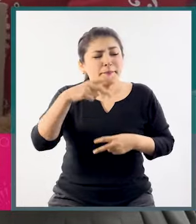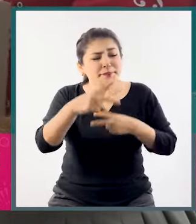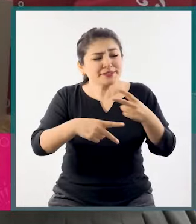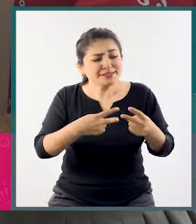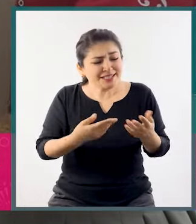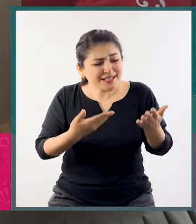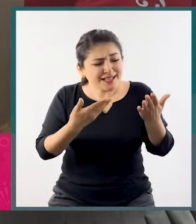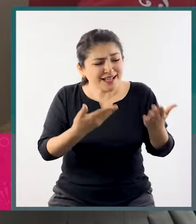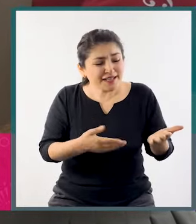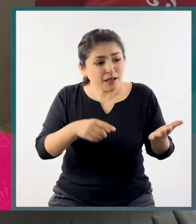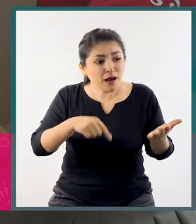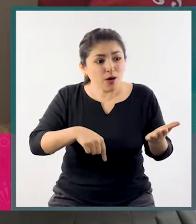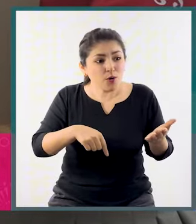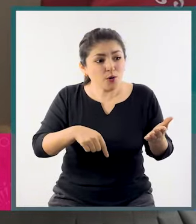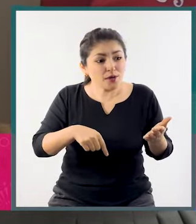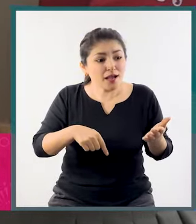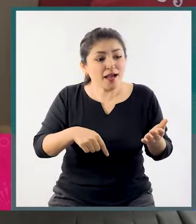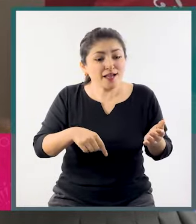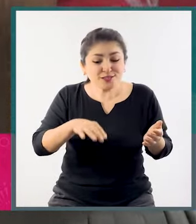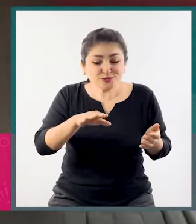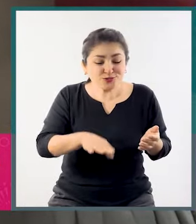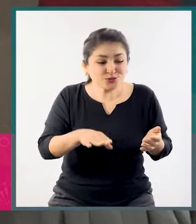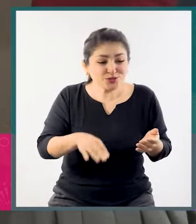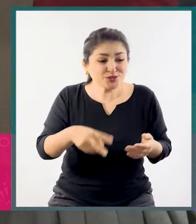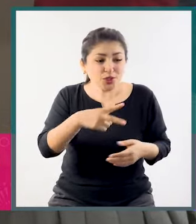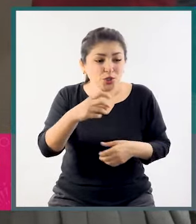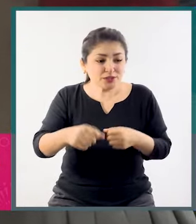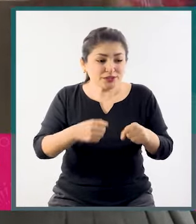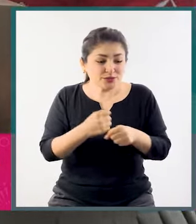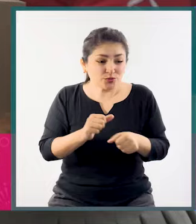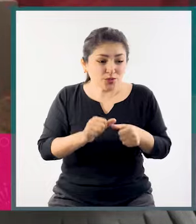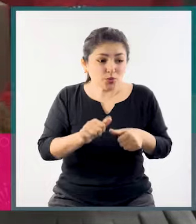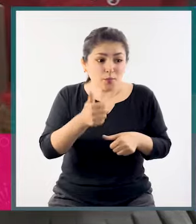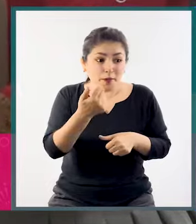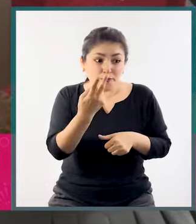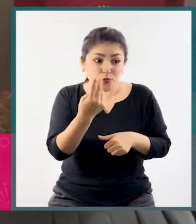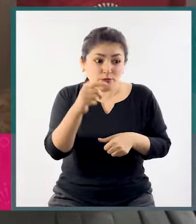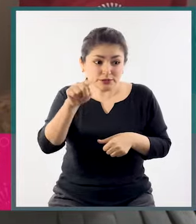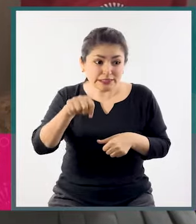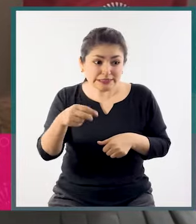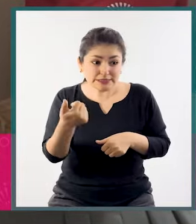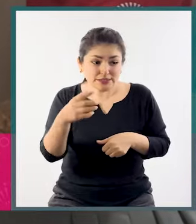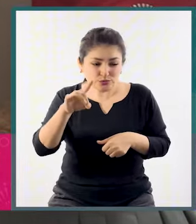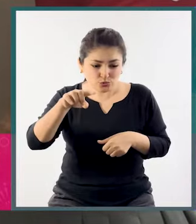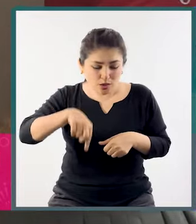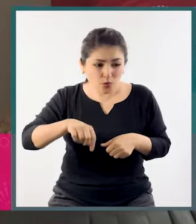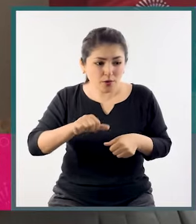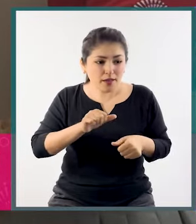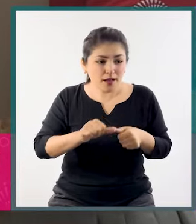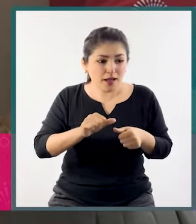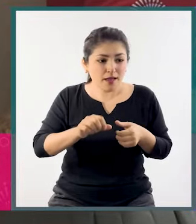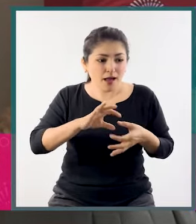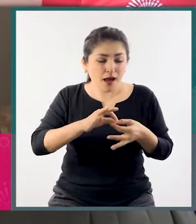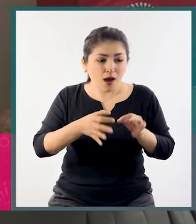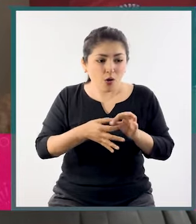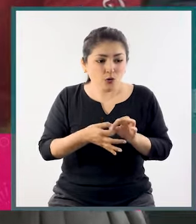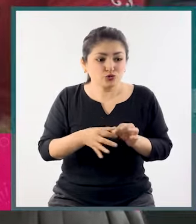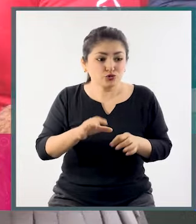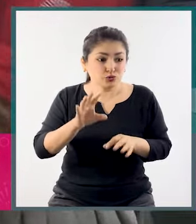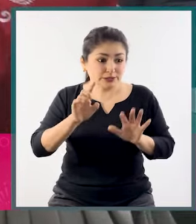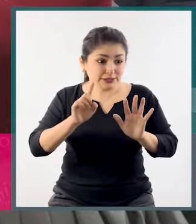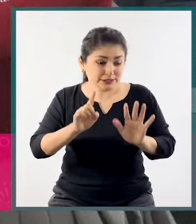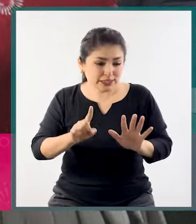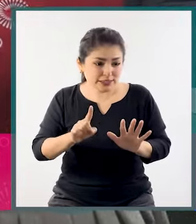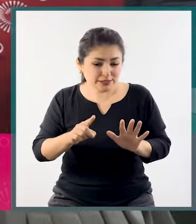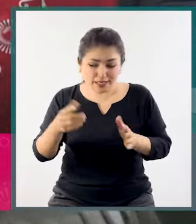visitar a Loan, que se convierte en el niño del Bicentenario al haber nacido a las 12:18 de este 6 de agosto del